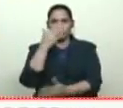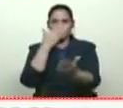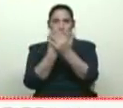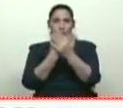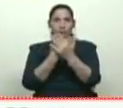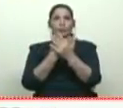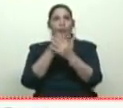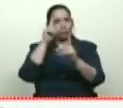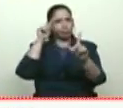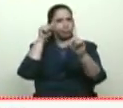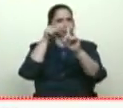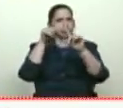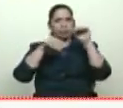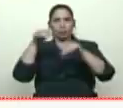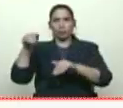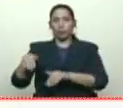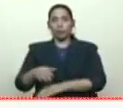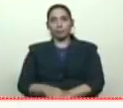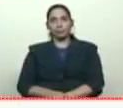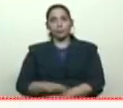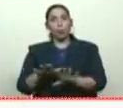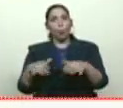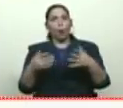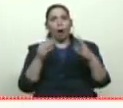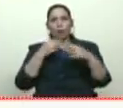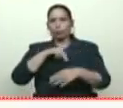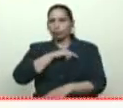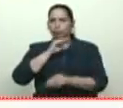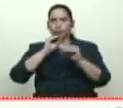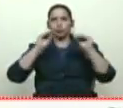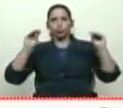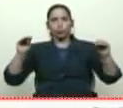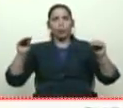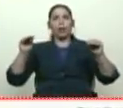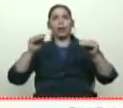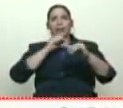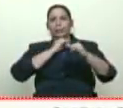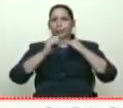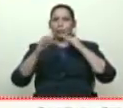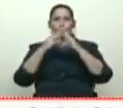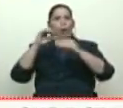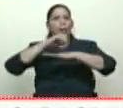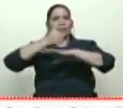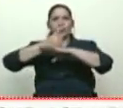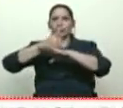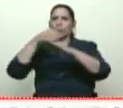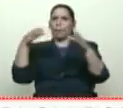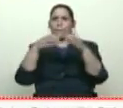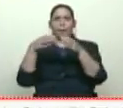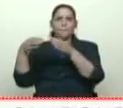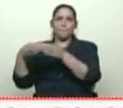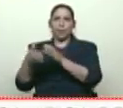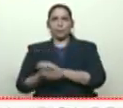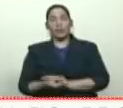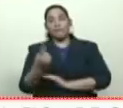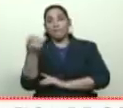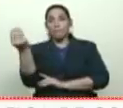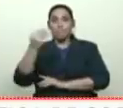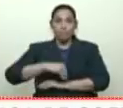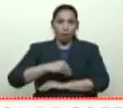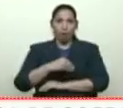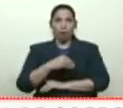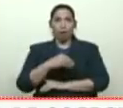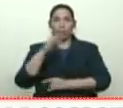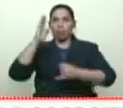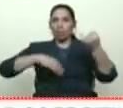Cuando nosotros hacemos un llamado a culminar todas las direcciones del partido en todos los niveles, y la que nos falta culminar son